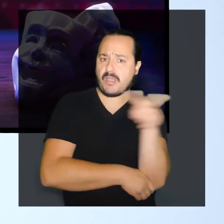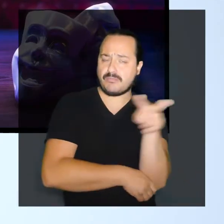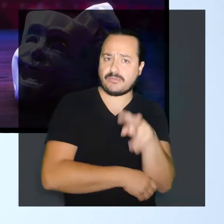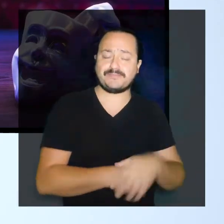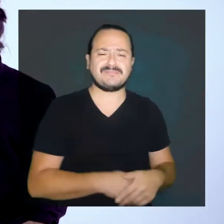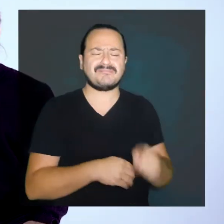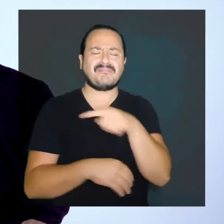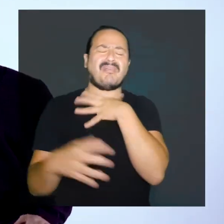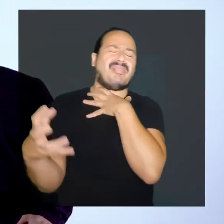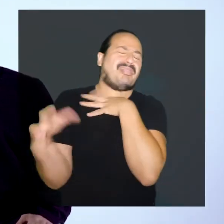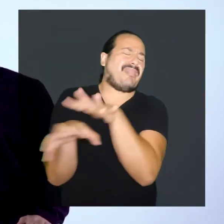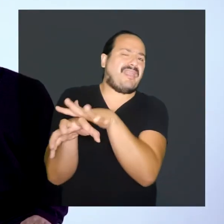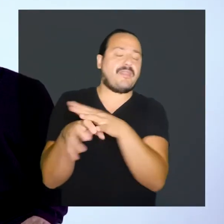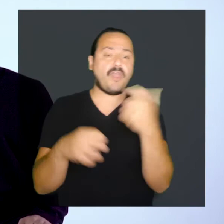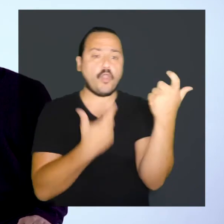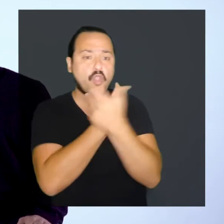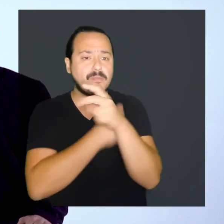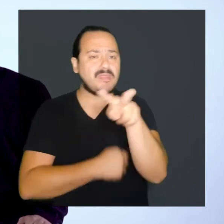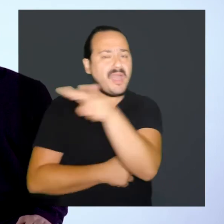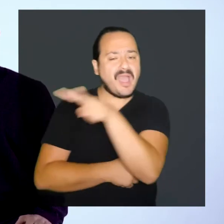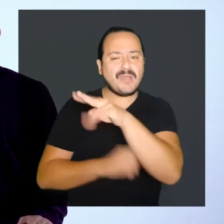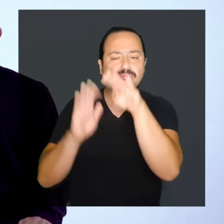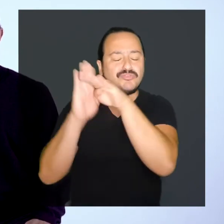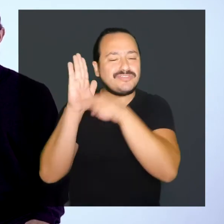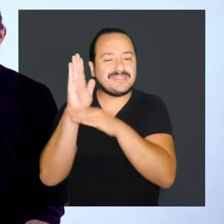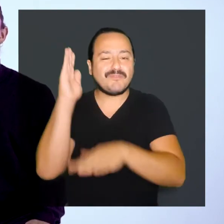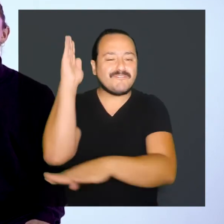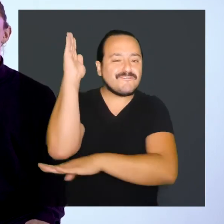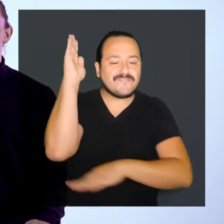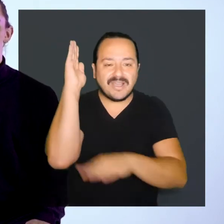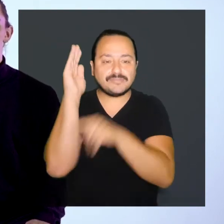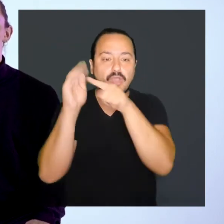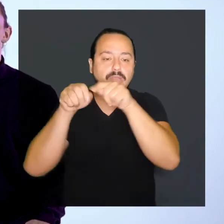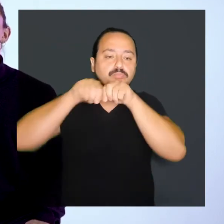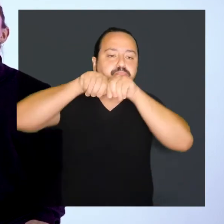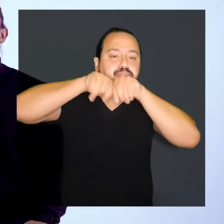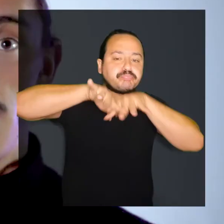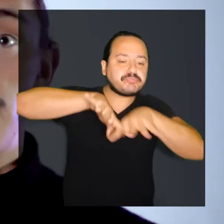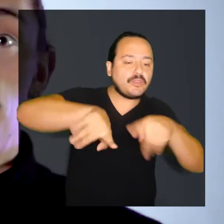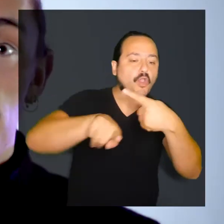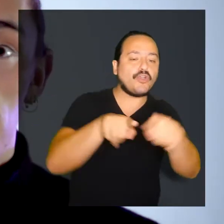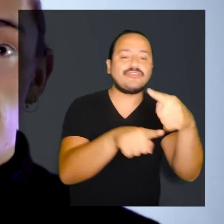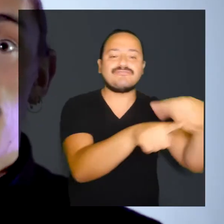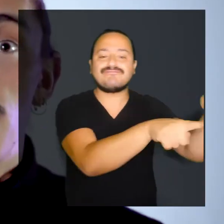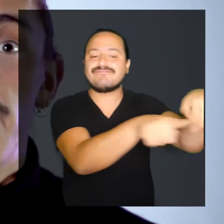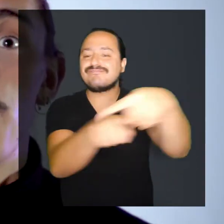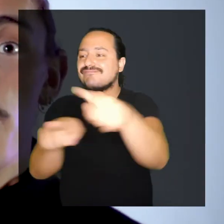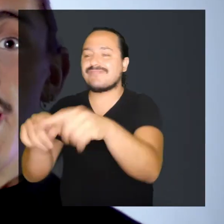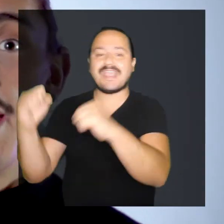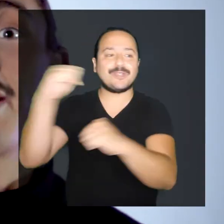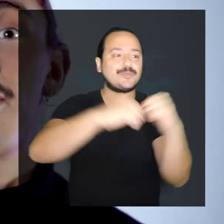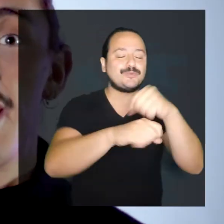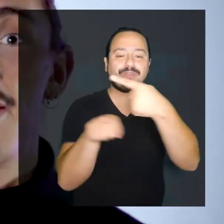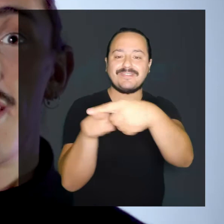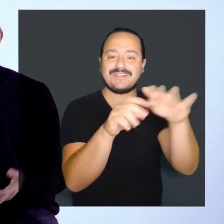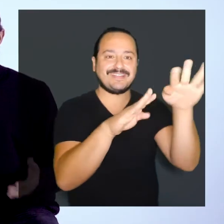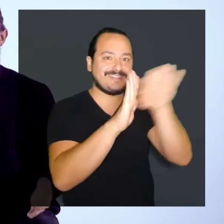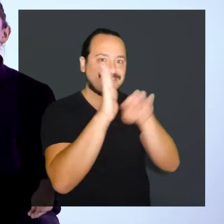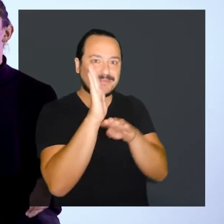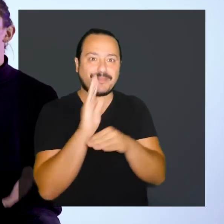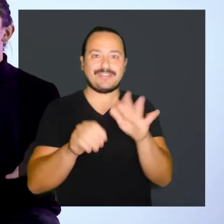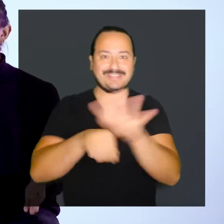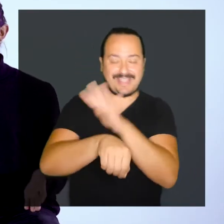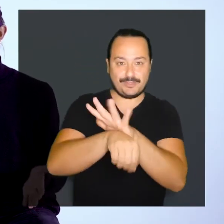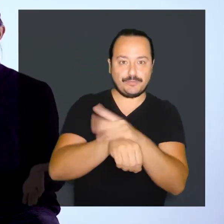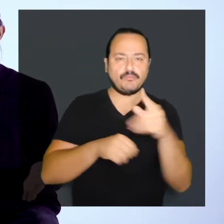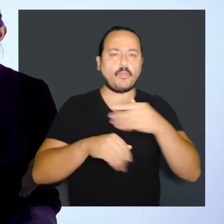teatrales básicos, y de ahí se desprenden otros que van variando en estructura, duración y objetivo. Y también, con nuestra propia creatividad, podemos